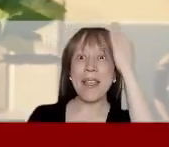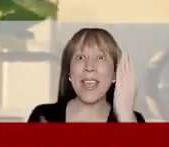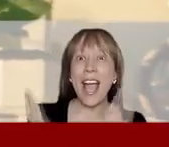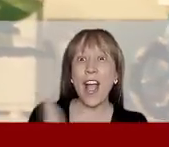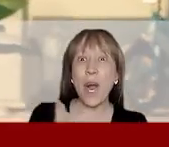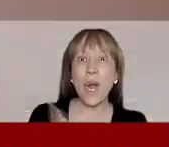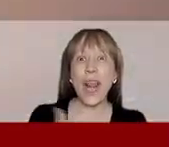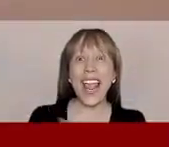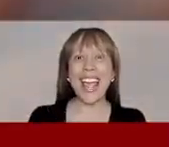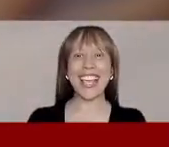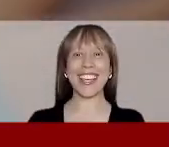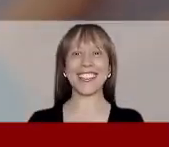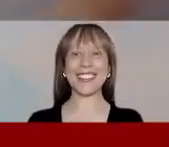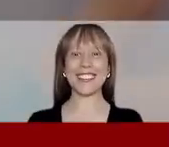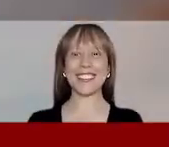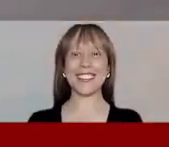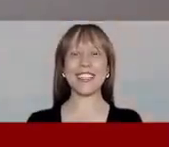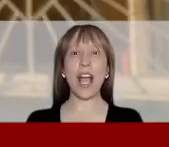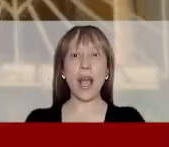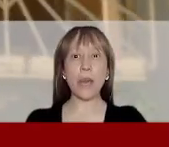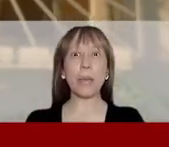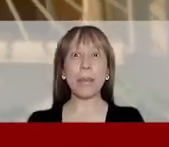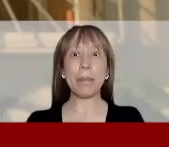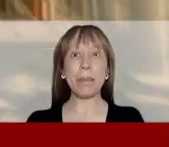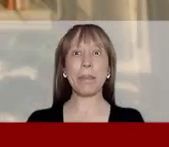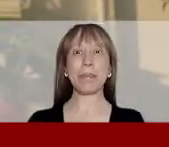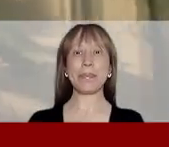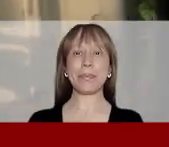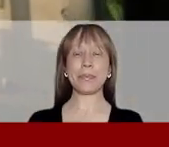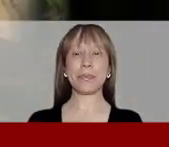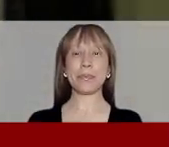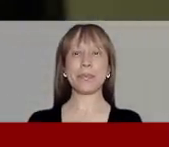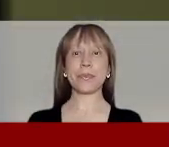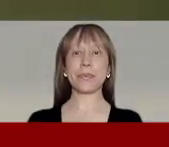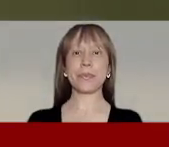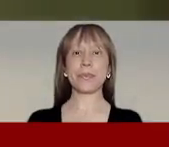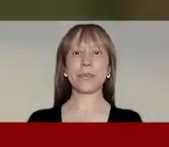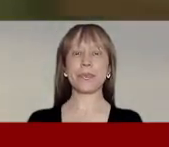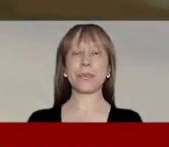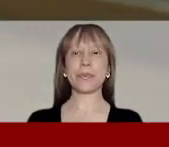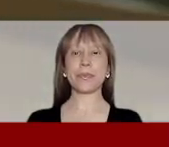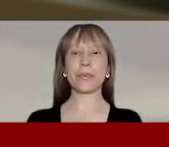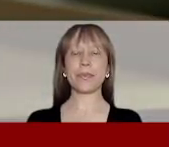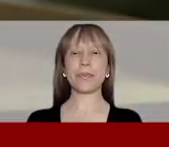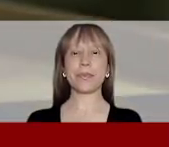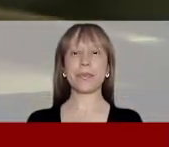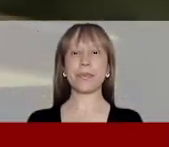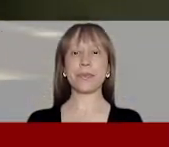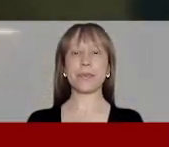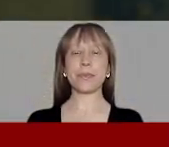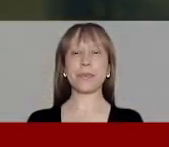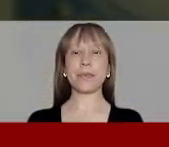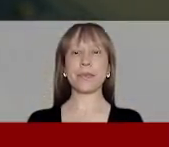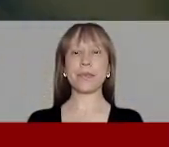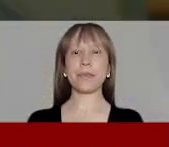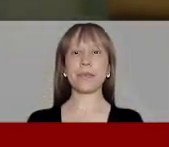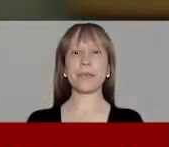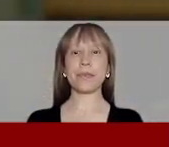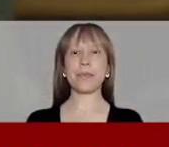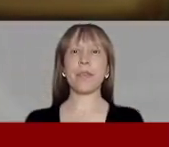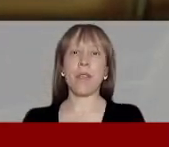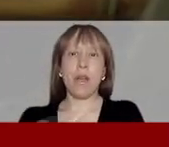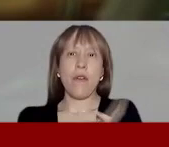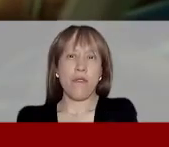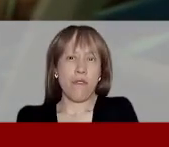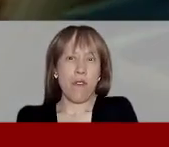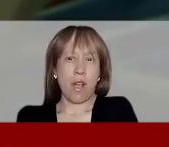es importante prevenir esta enfermedad, de este virus, que ya empezó a tener varios índices a nivel